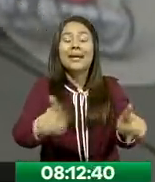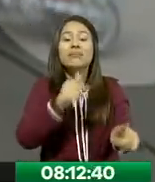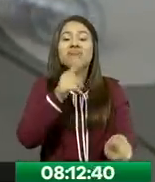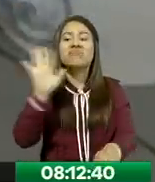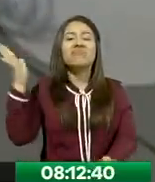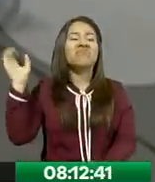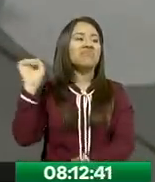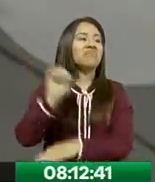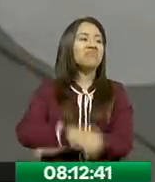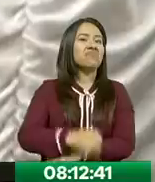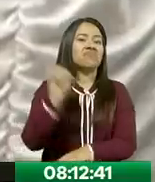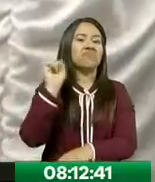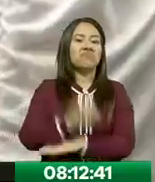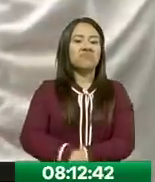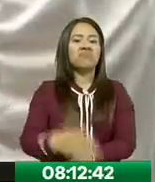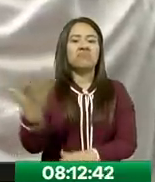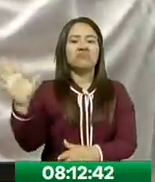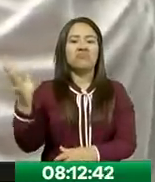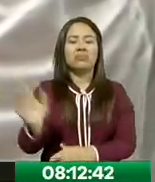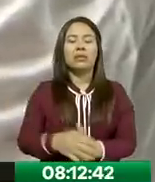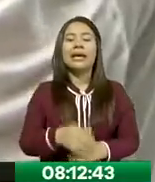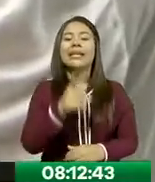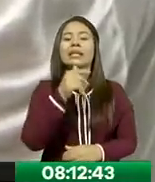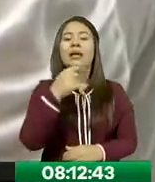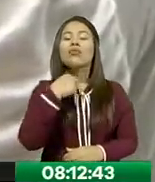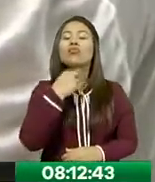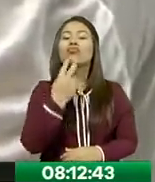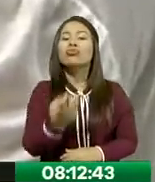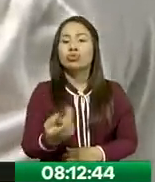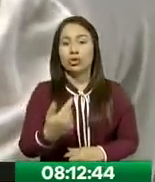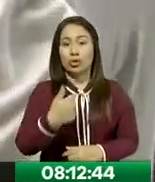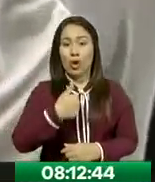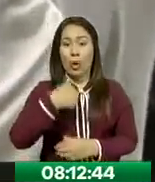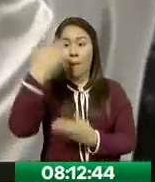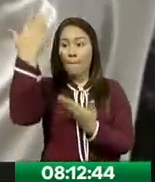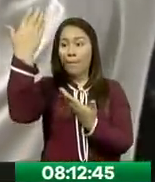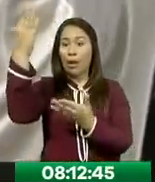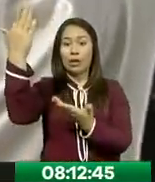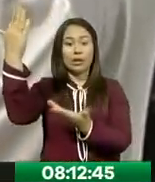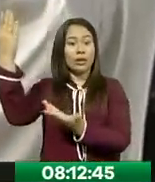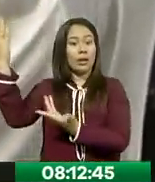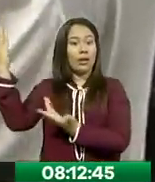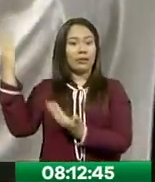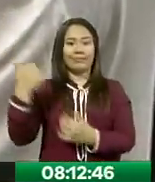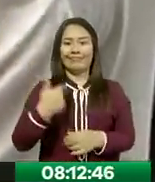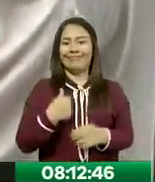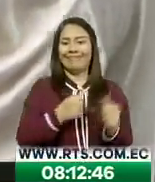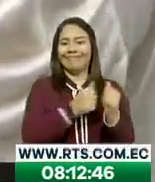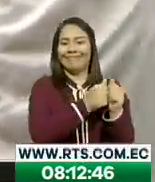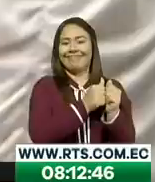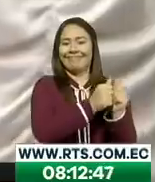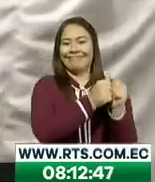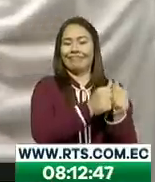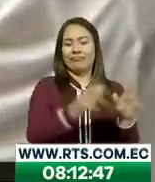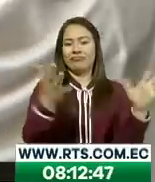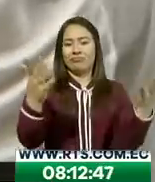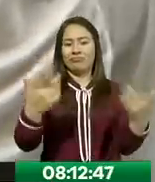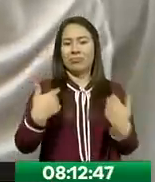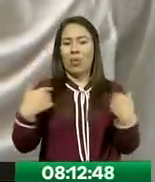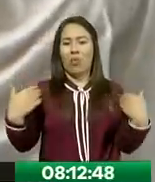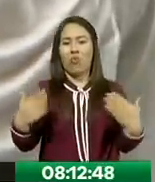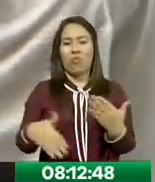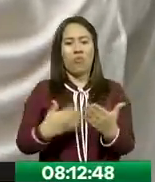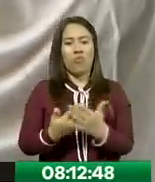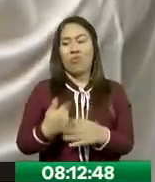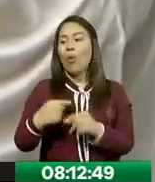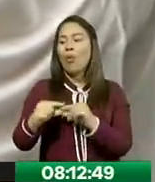escuchar. ¿Saben por qué? Porque quien lo dice no es un político, no es de la gallada, no es del gajo, no